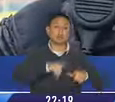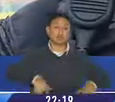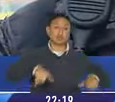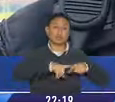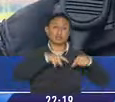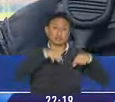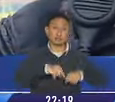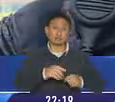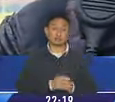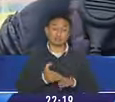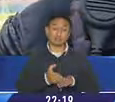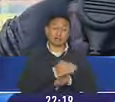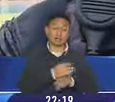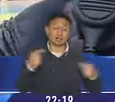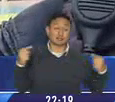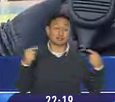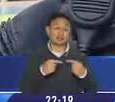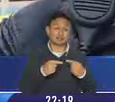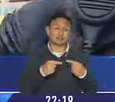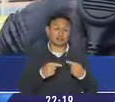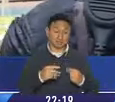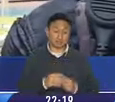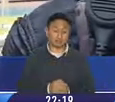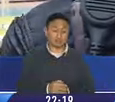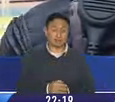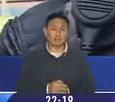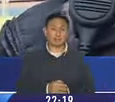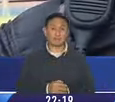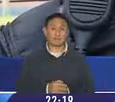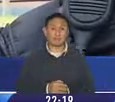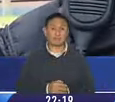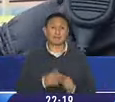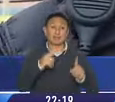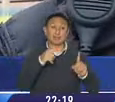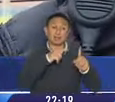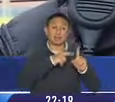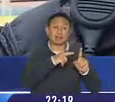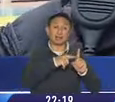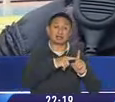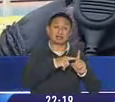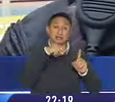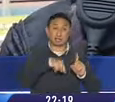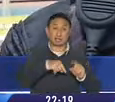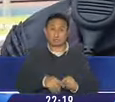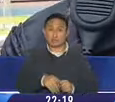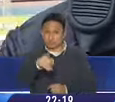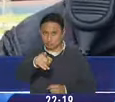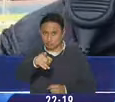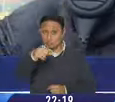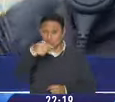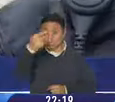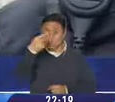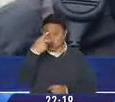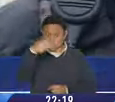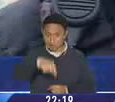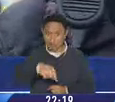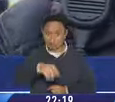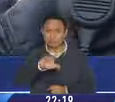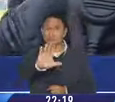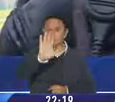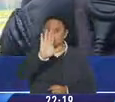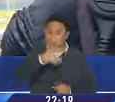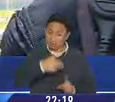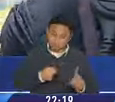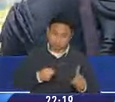y habían tenido una disputa anterior, la cual este ciudadano, el que logró ser capturado, le había amenazado que la próxima vez que él le ve por ese sector le iba a